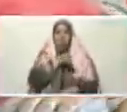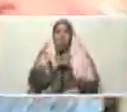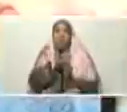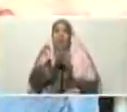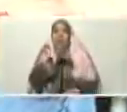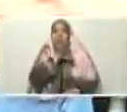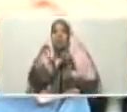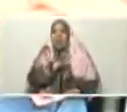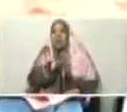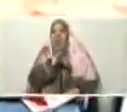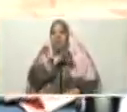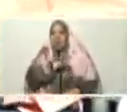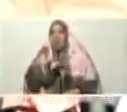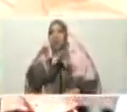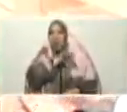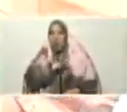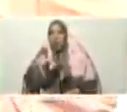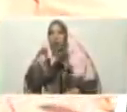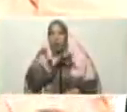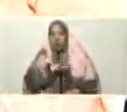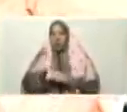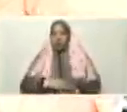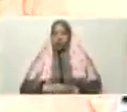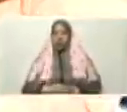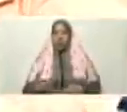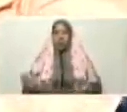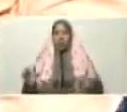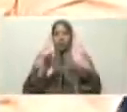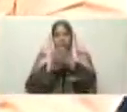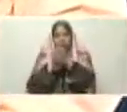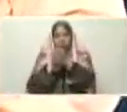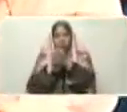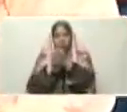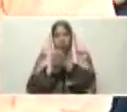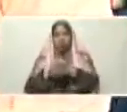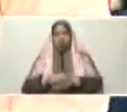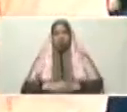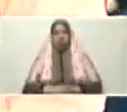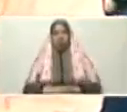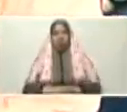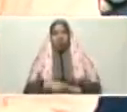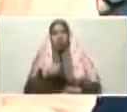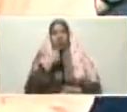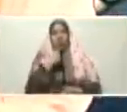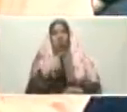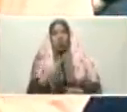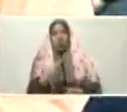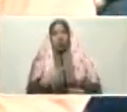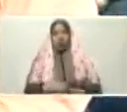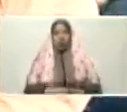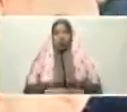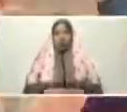sentimiento camaradas yo sé que lo que estoy diciendo